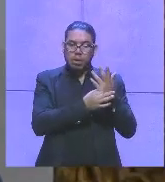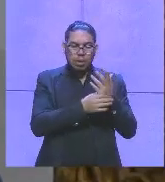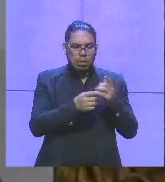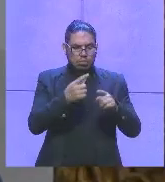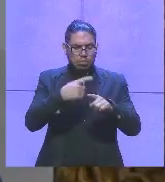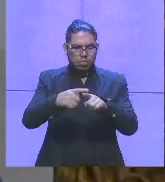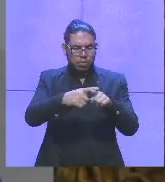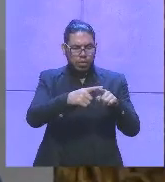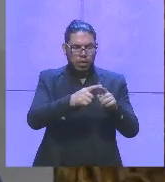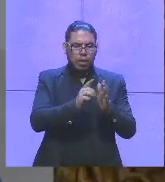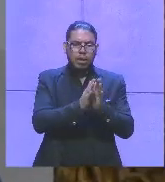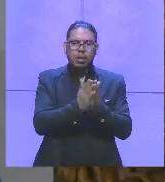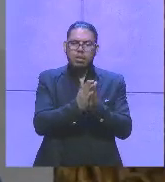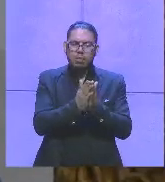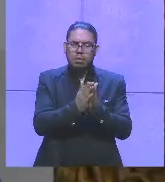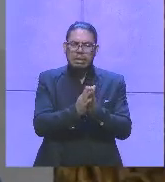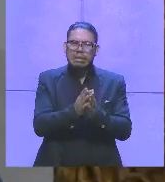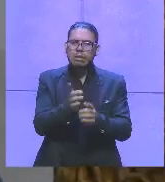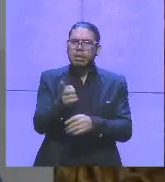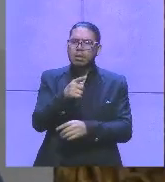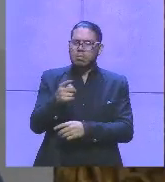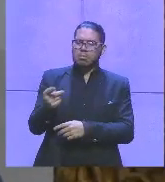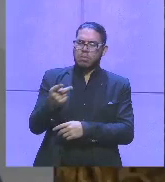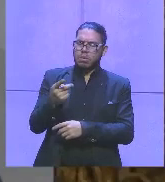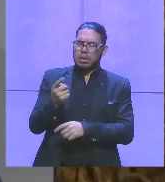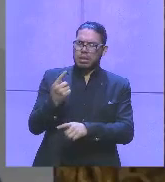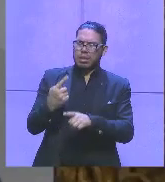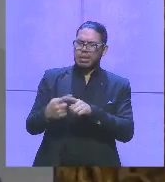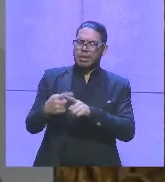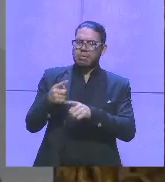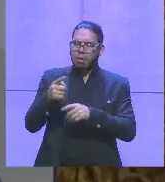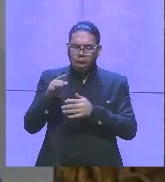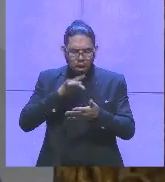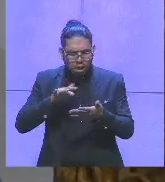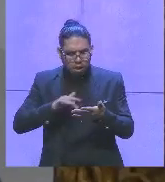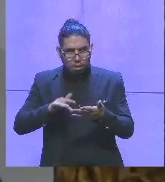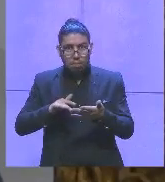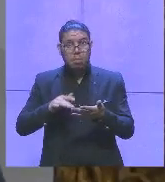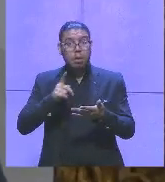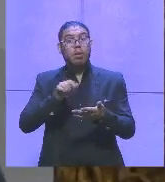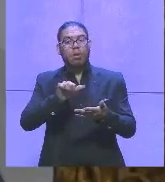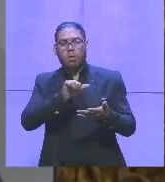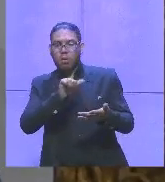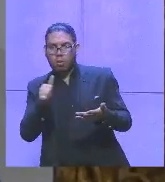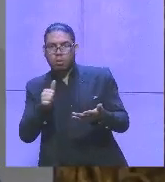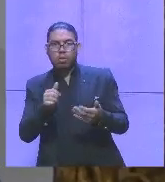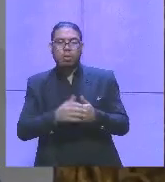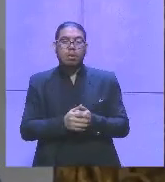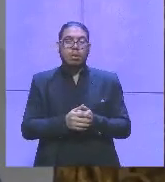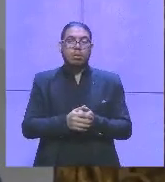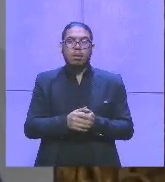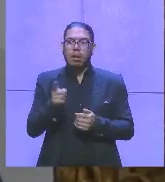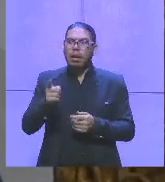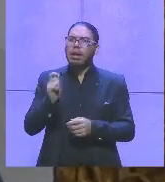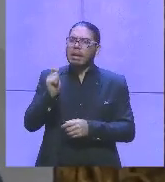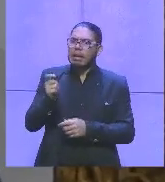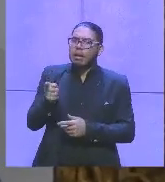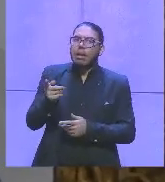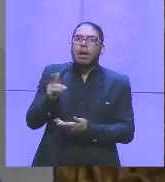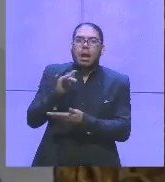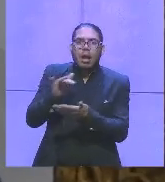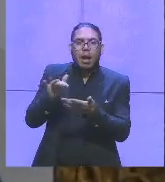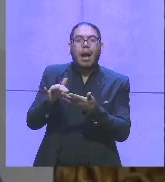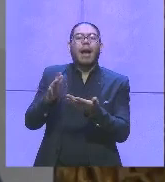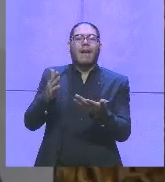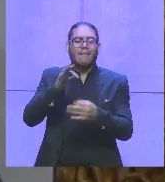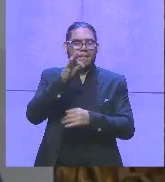pregunta quién los leerá y ante ciertas personas uno se pregunta qué leerán. Y al final libros y